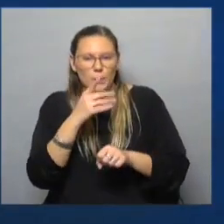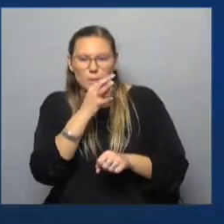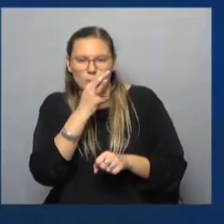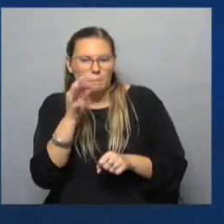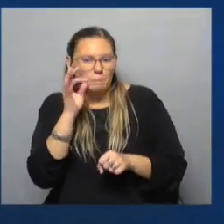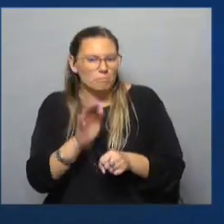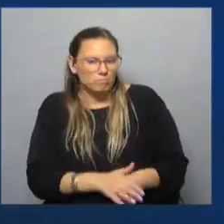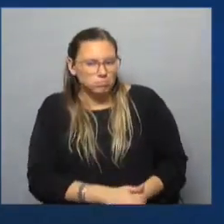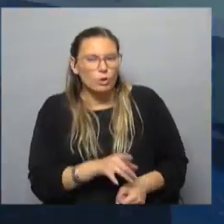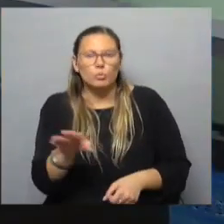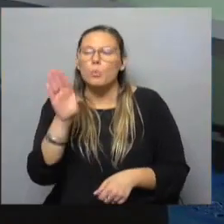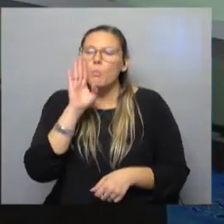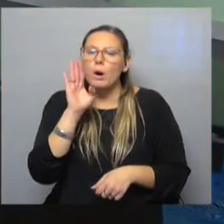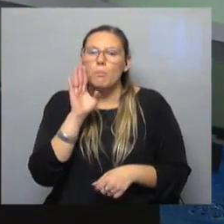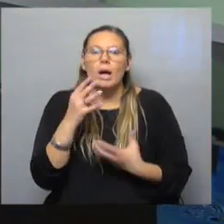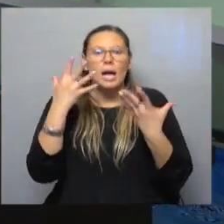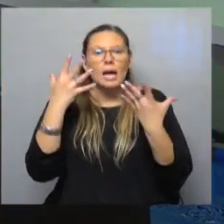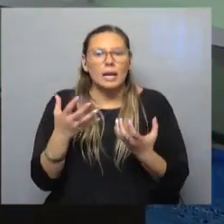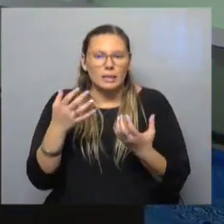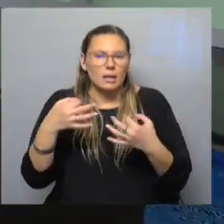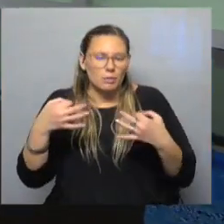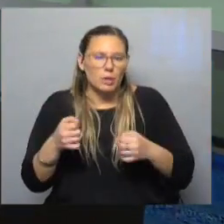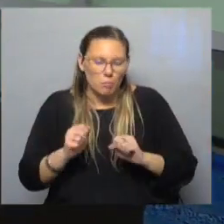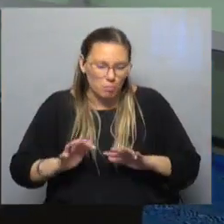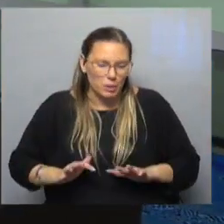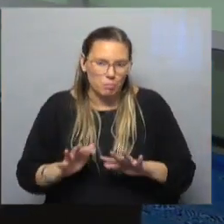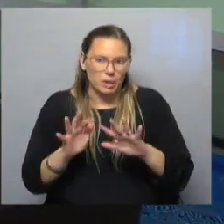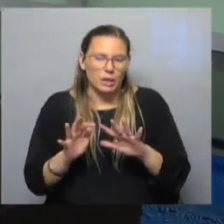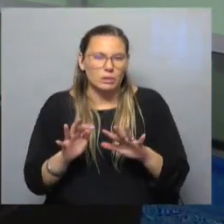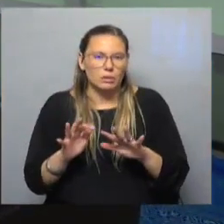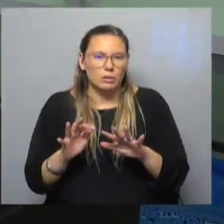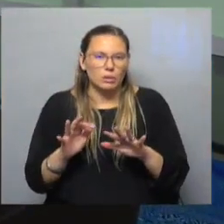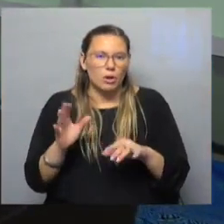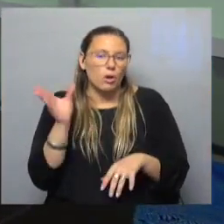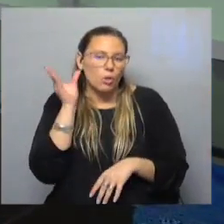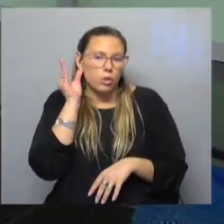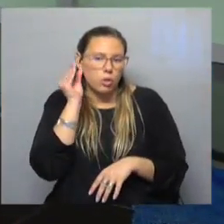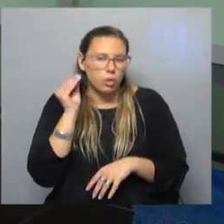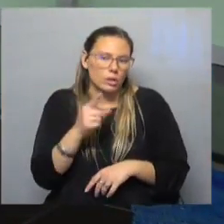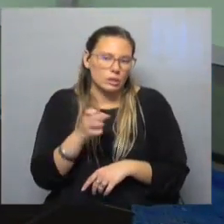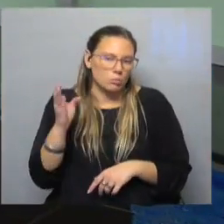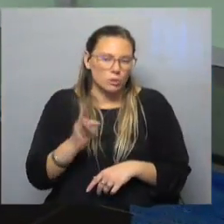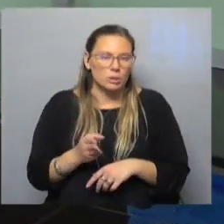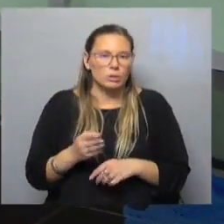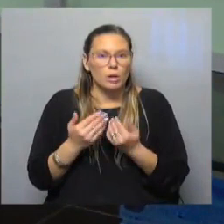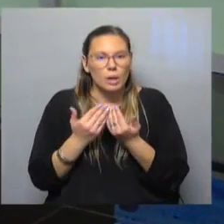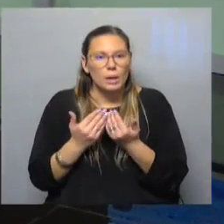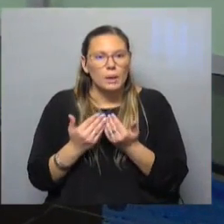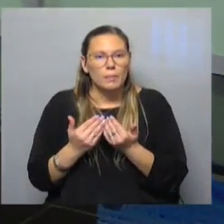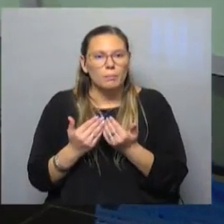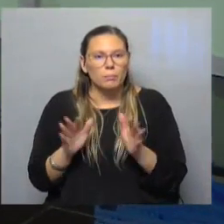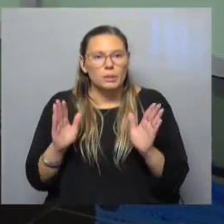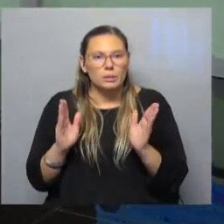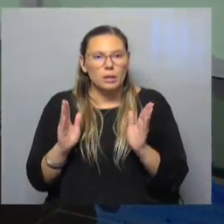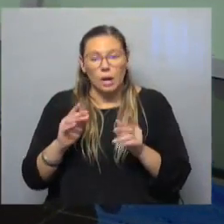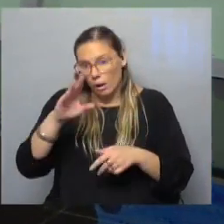claro, que tu madre, queriendo hacer un bien y preparándose para cuando perdieras la audición completa, empieza a